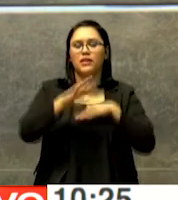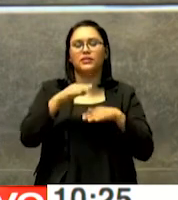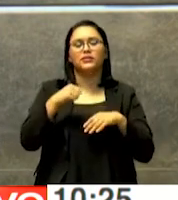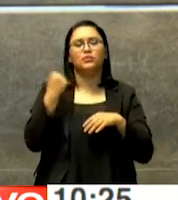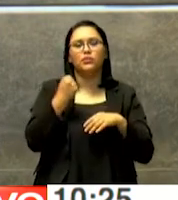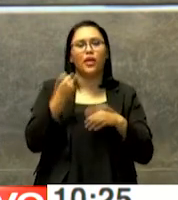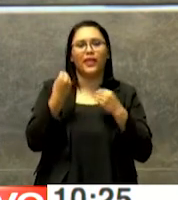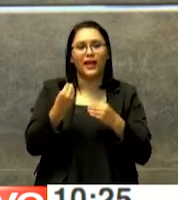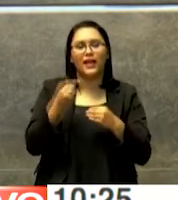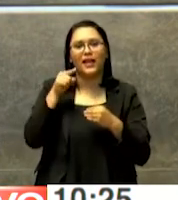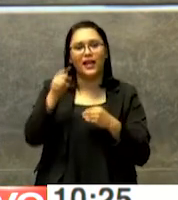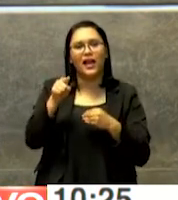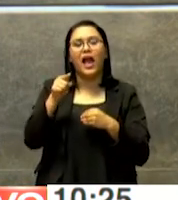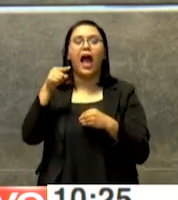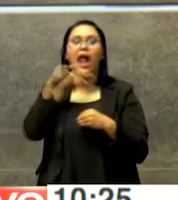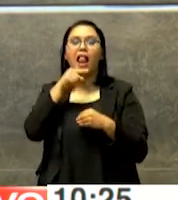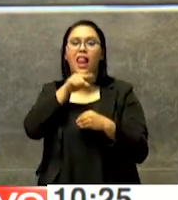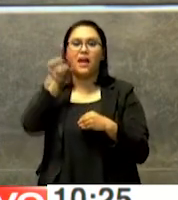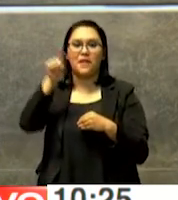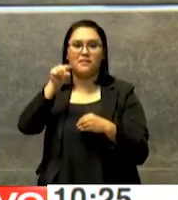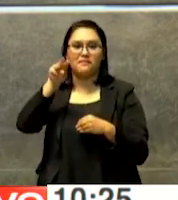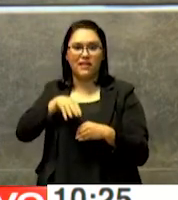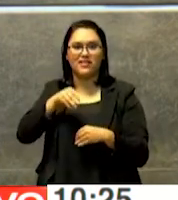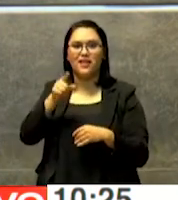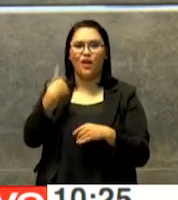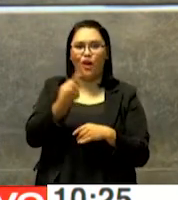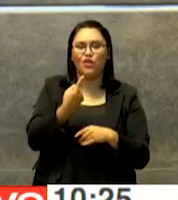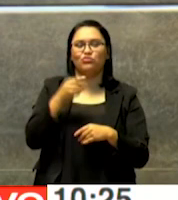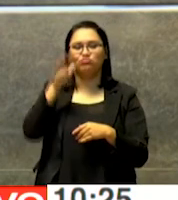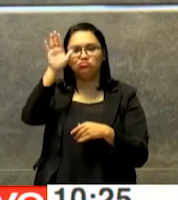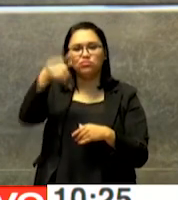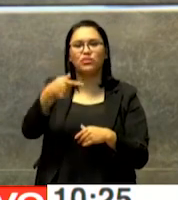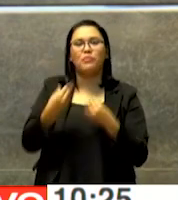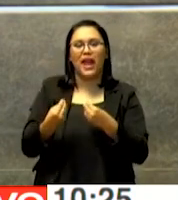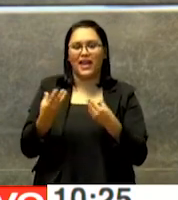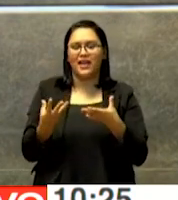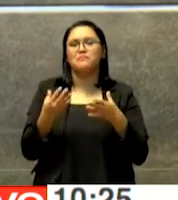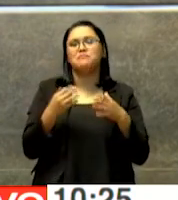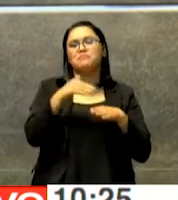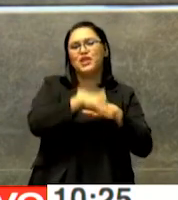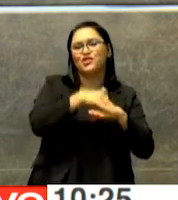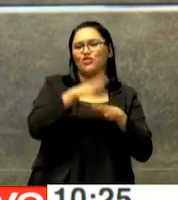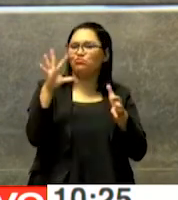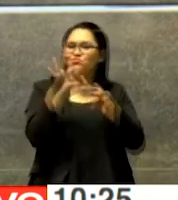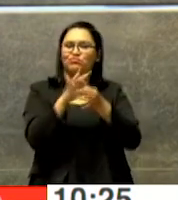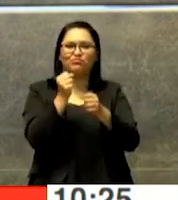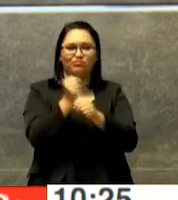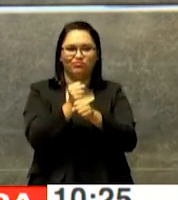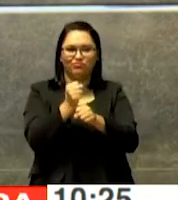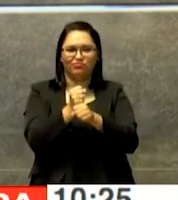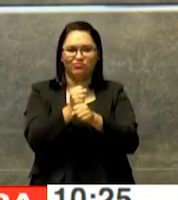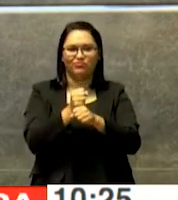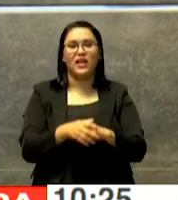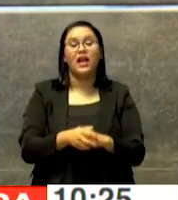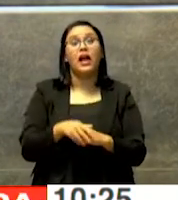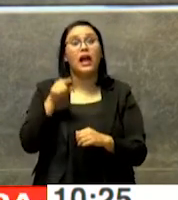Bayern Múnich para llevar adelante un proyecto de desarrollo deportivo en Misiones, generando una oportunidad